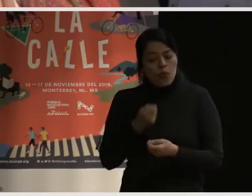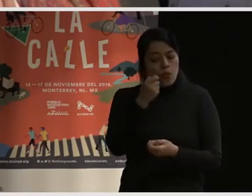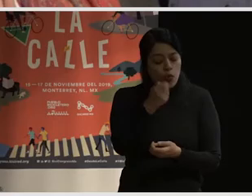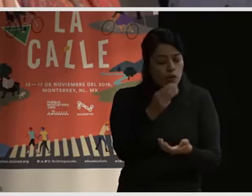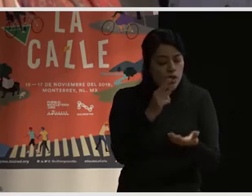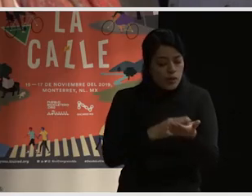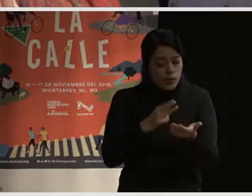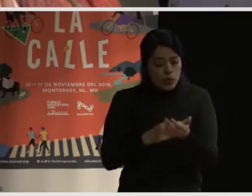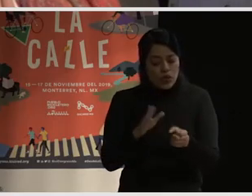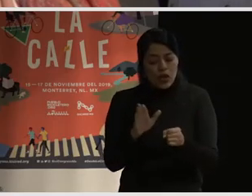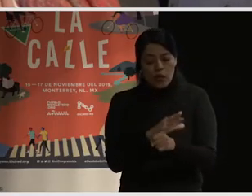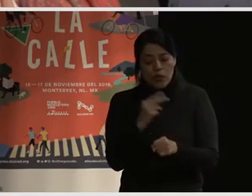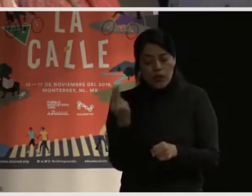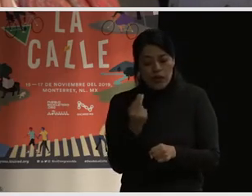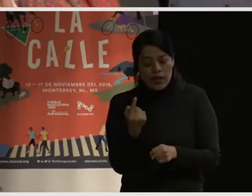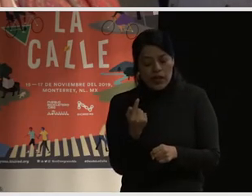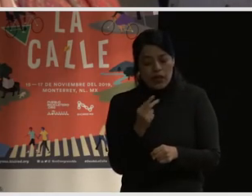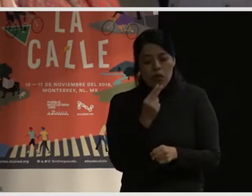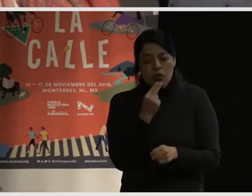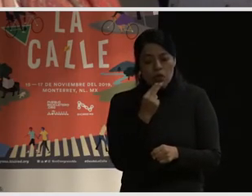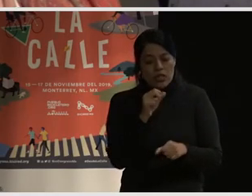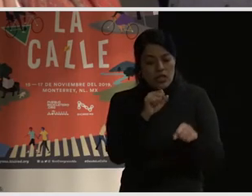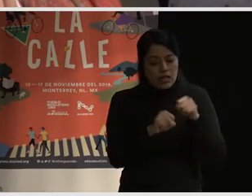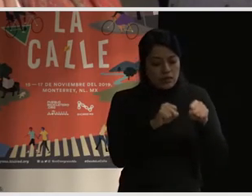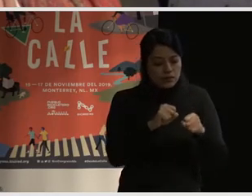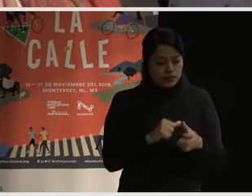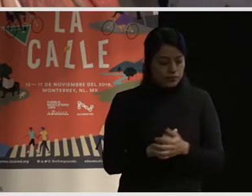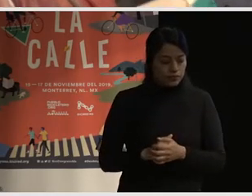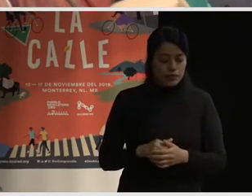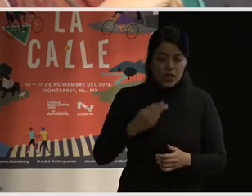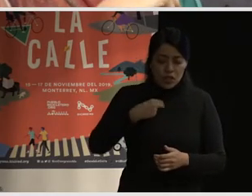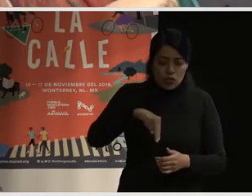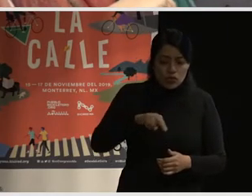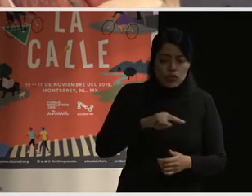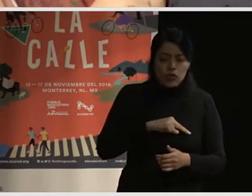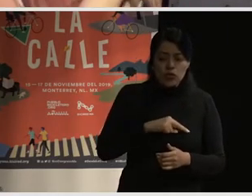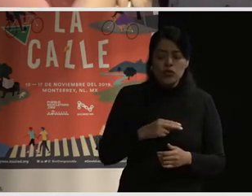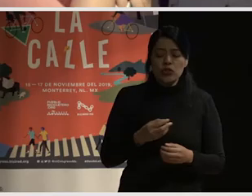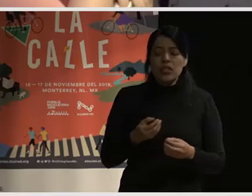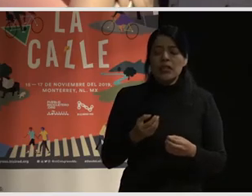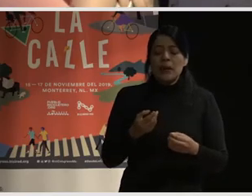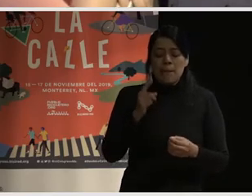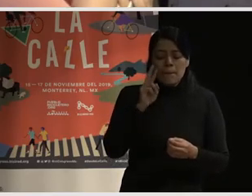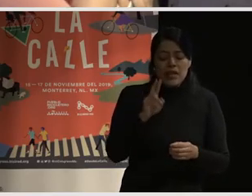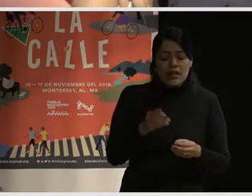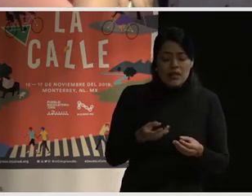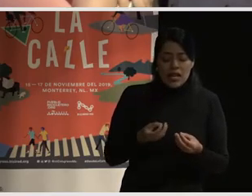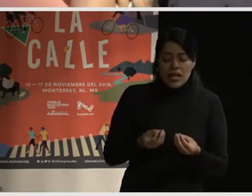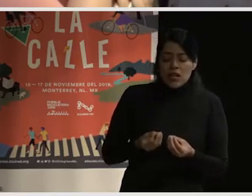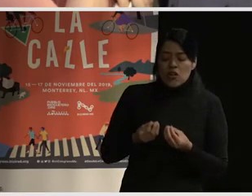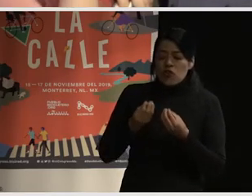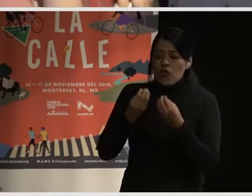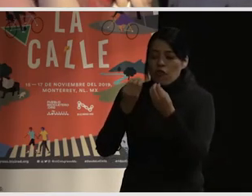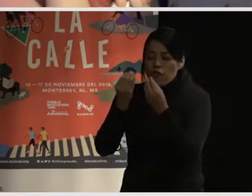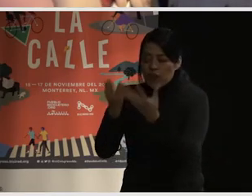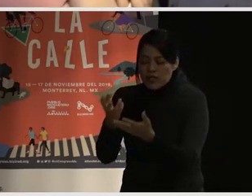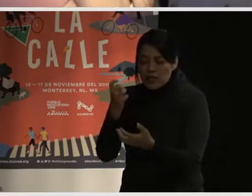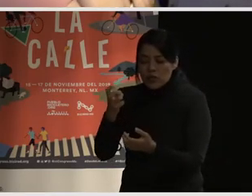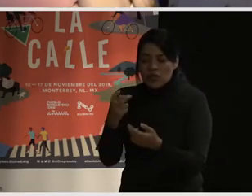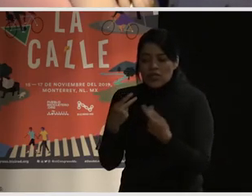van a va a moverse en bicicleta nos lo hemos sido nosotros más por la zanahoria tratar de ver qué les podemos ofrecer en el municipio san pedro' traemos tres proyectos